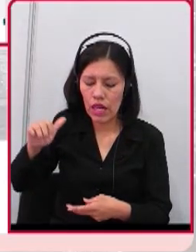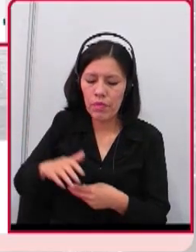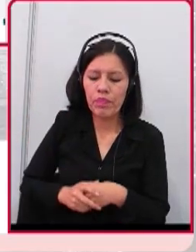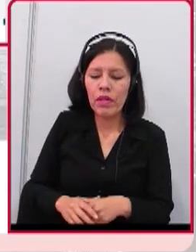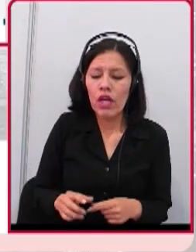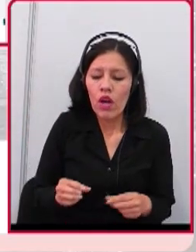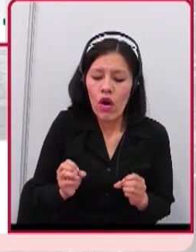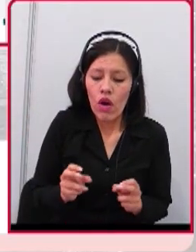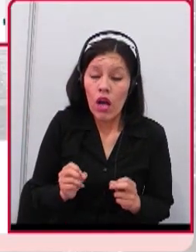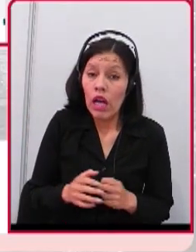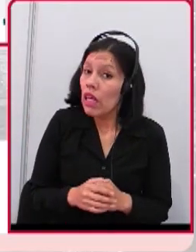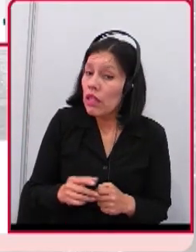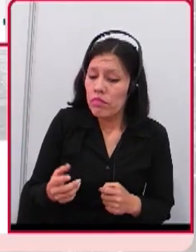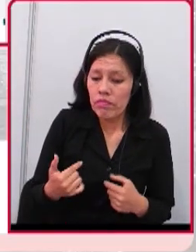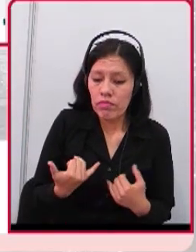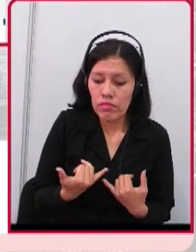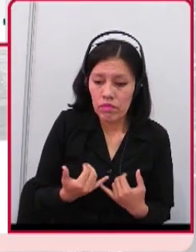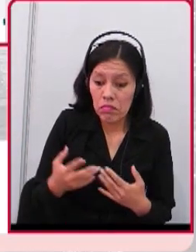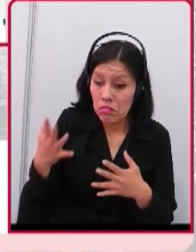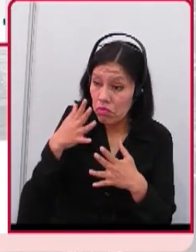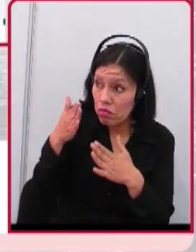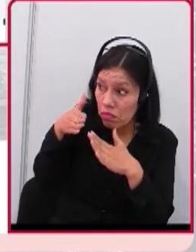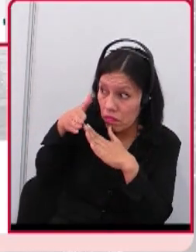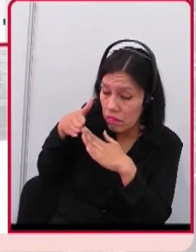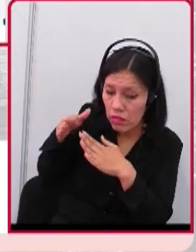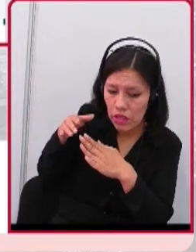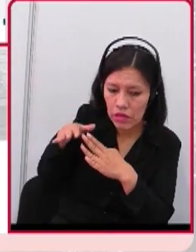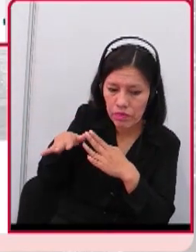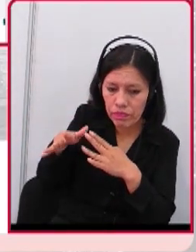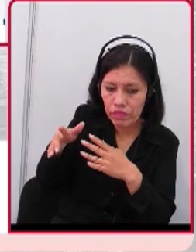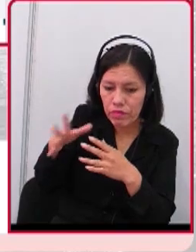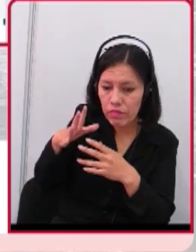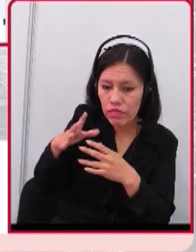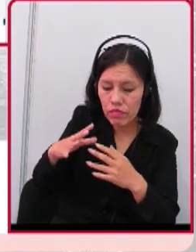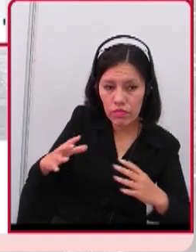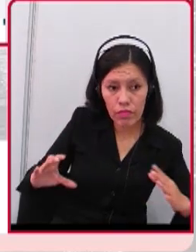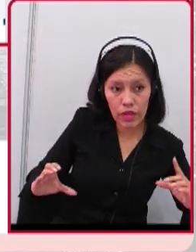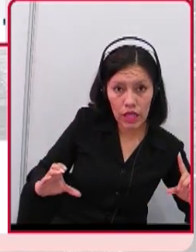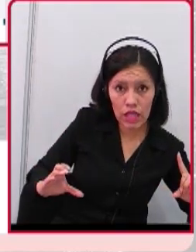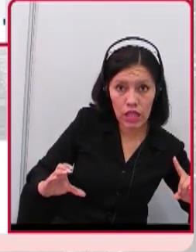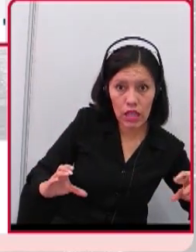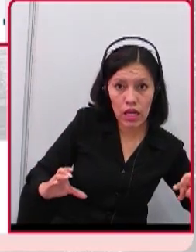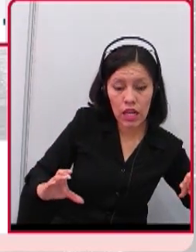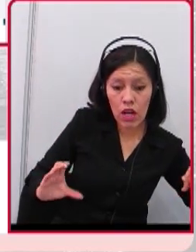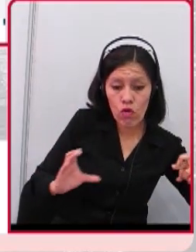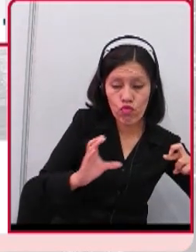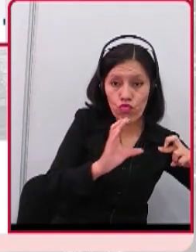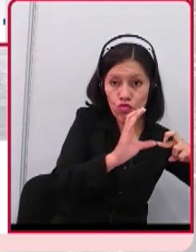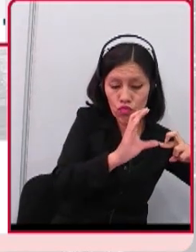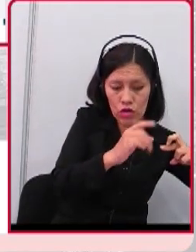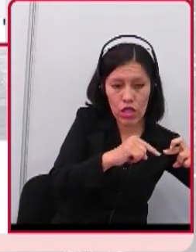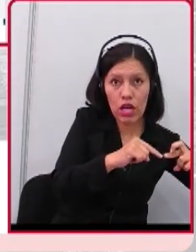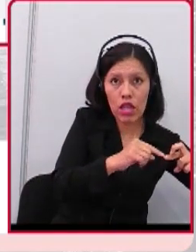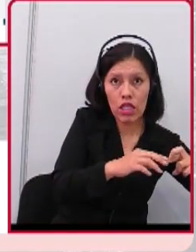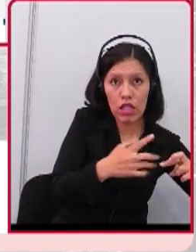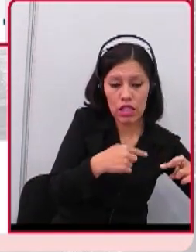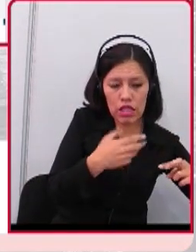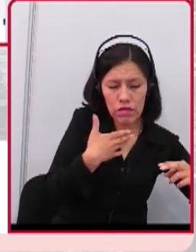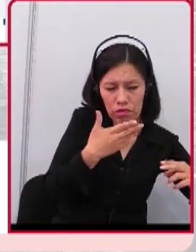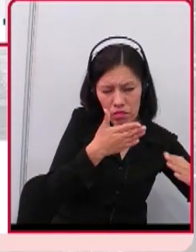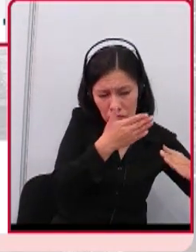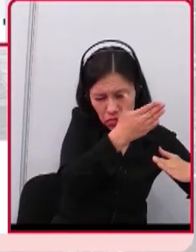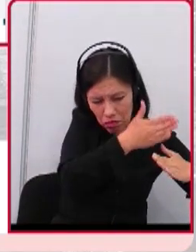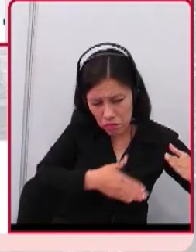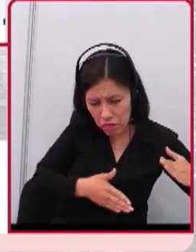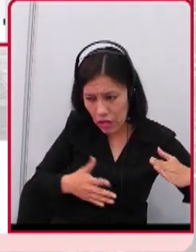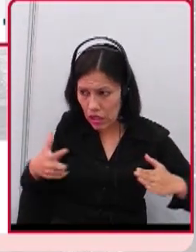una sección transversal, yacimiento Cerro de Pasco, y en la parte inferior la sección transversal de